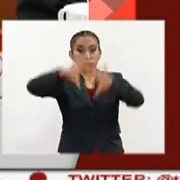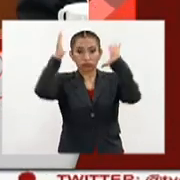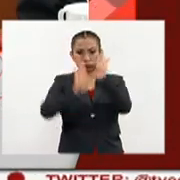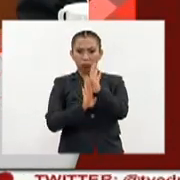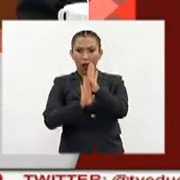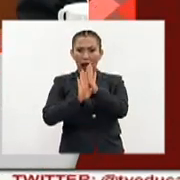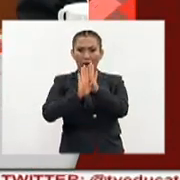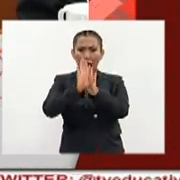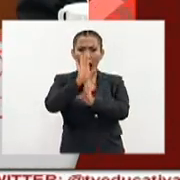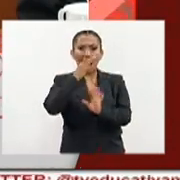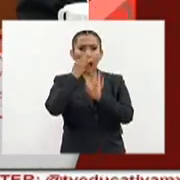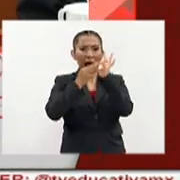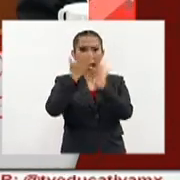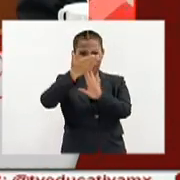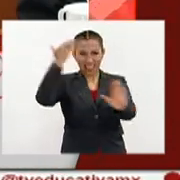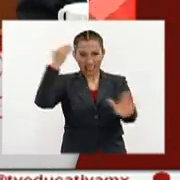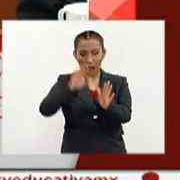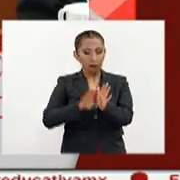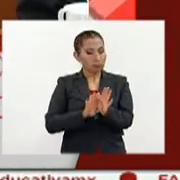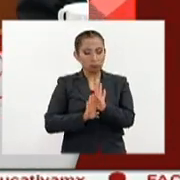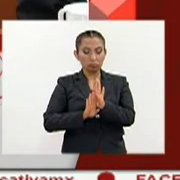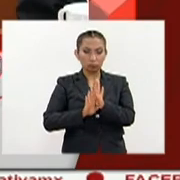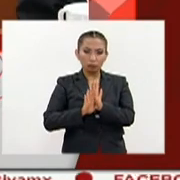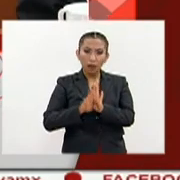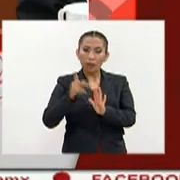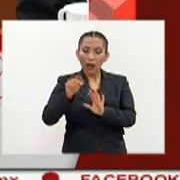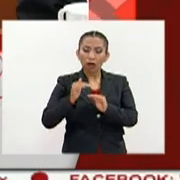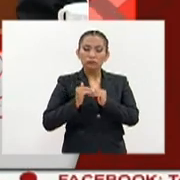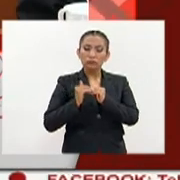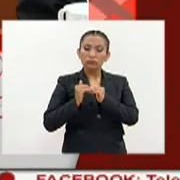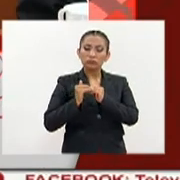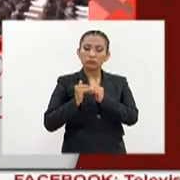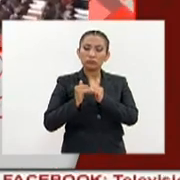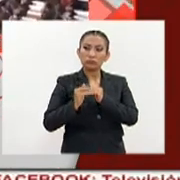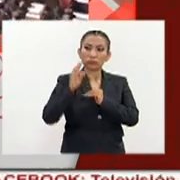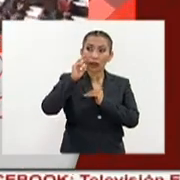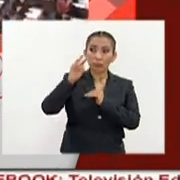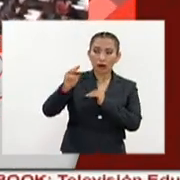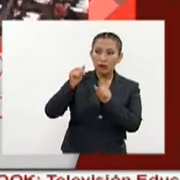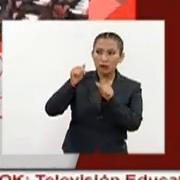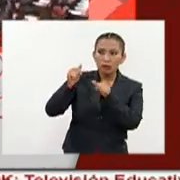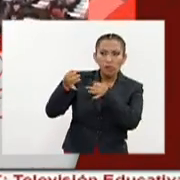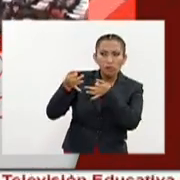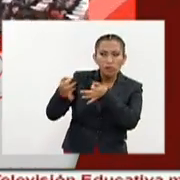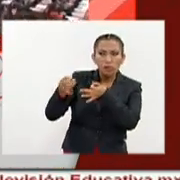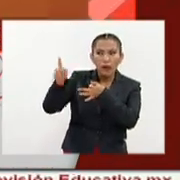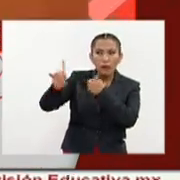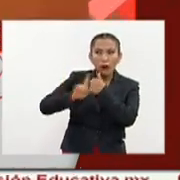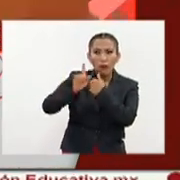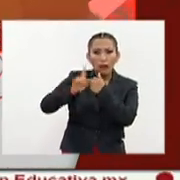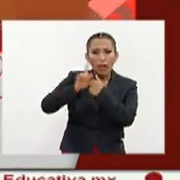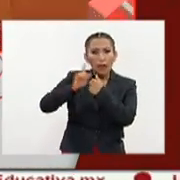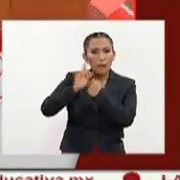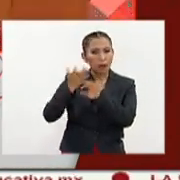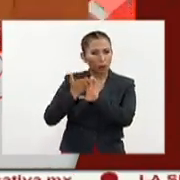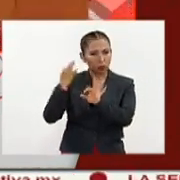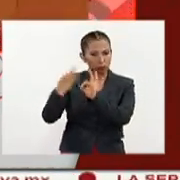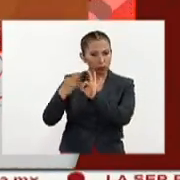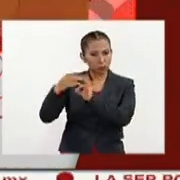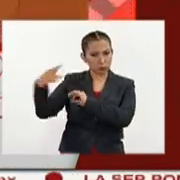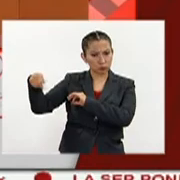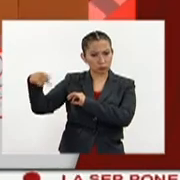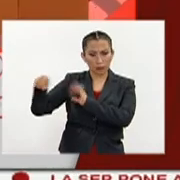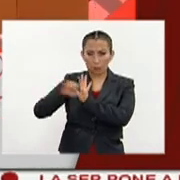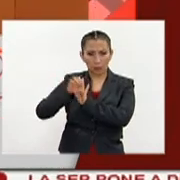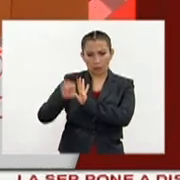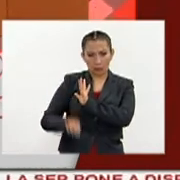lo venían anunciando anteriormente, pero que a la vez deja pues poner atención ya en problemas estructurales muy específicos.